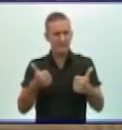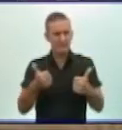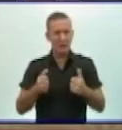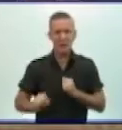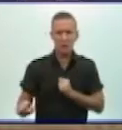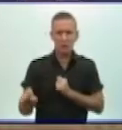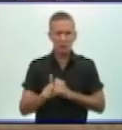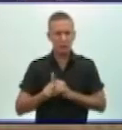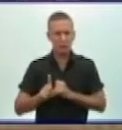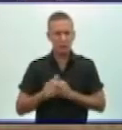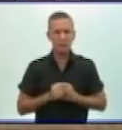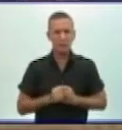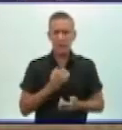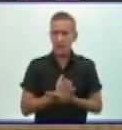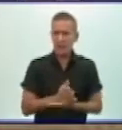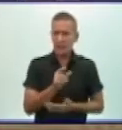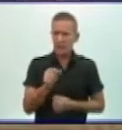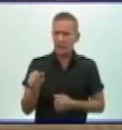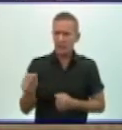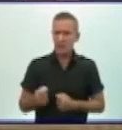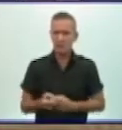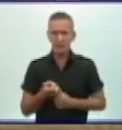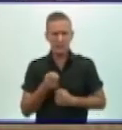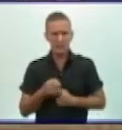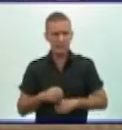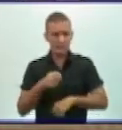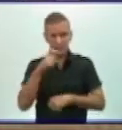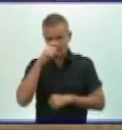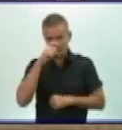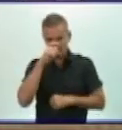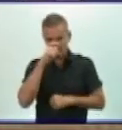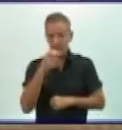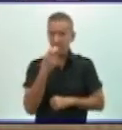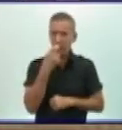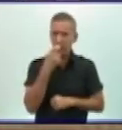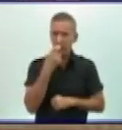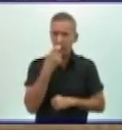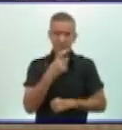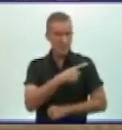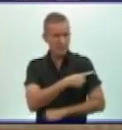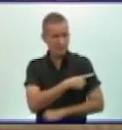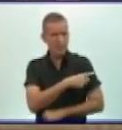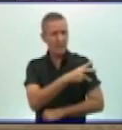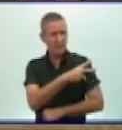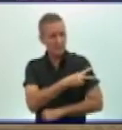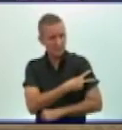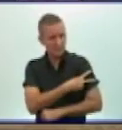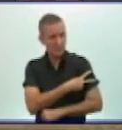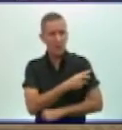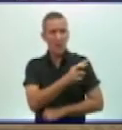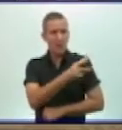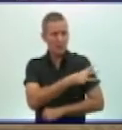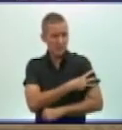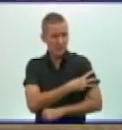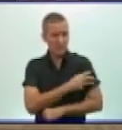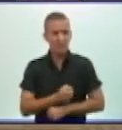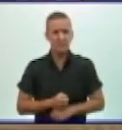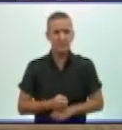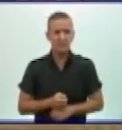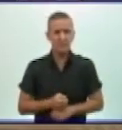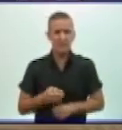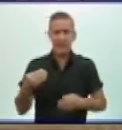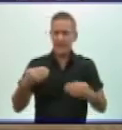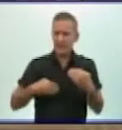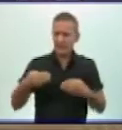los estudiantes, por ejemplo, desde edades tempranas, primaria, secundaria básica, preuniversitario, se les proponen disímiles